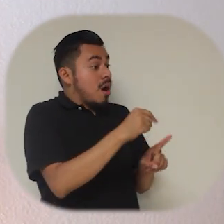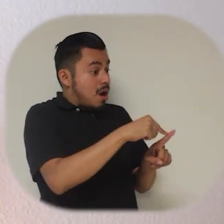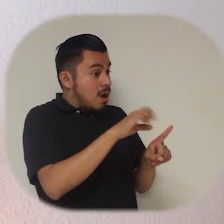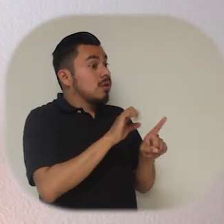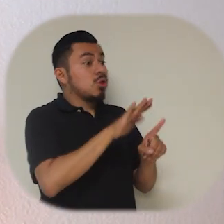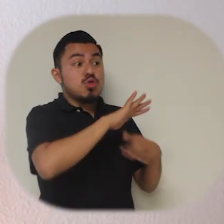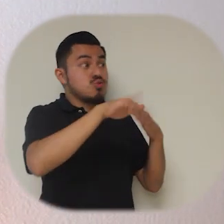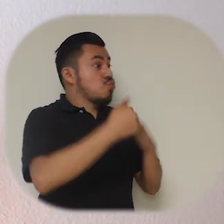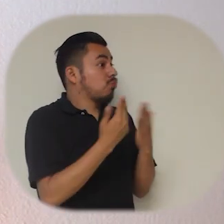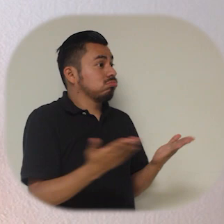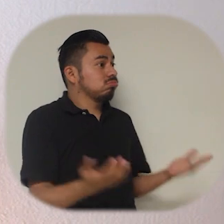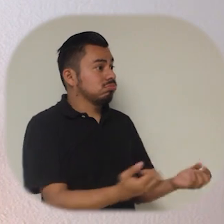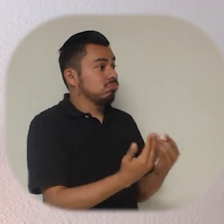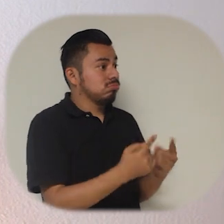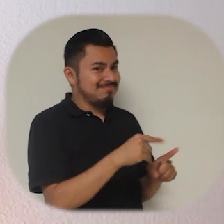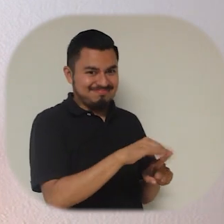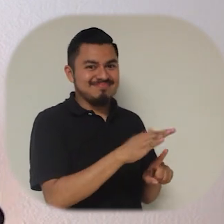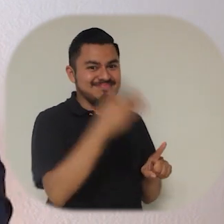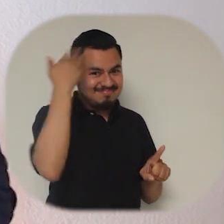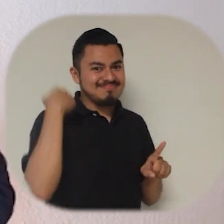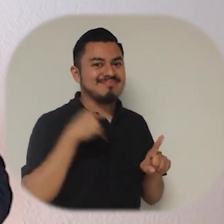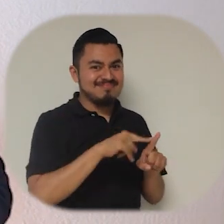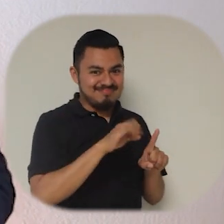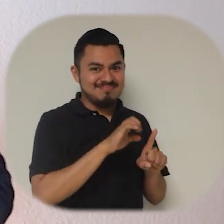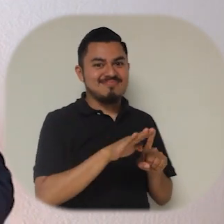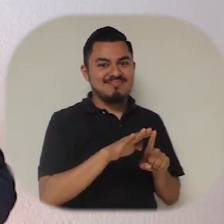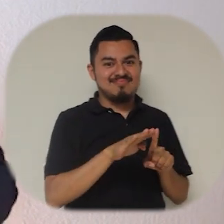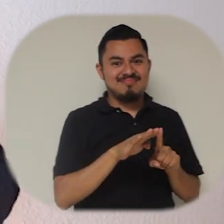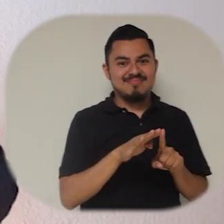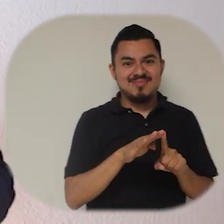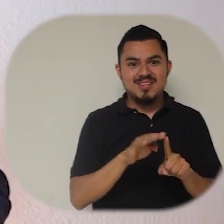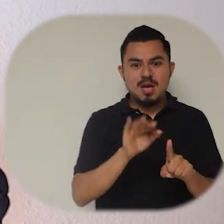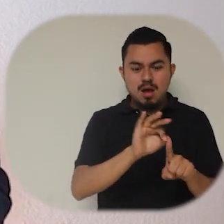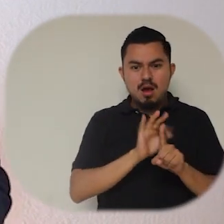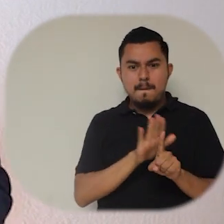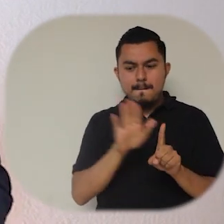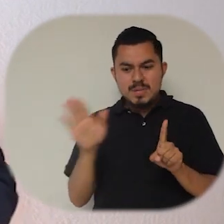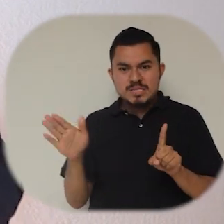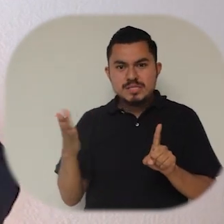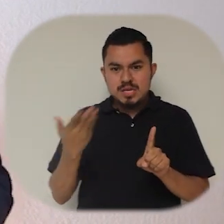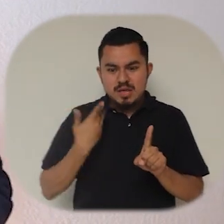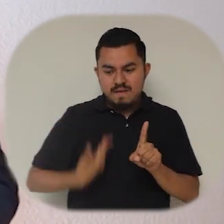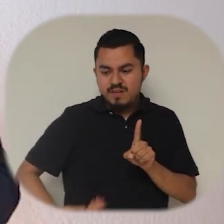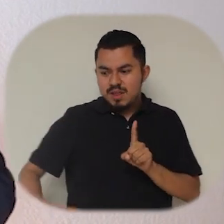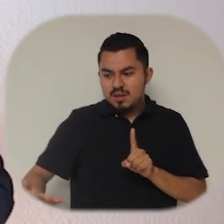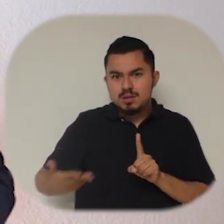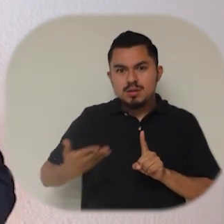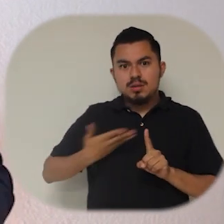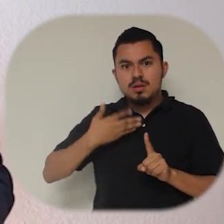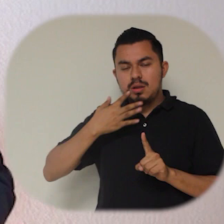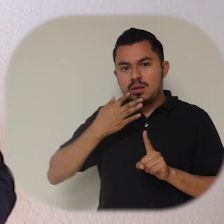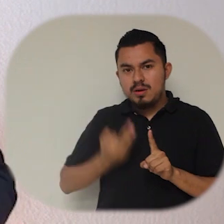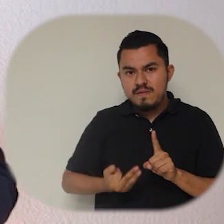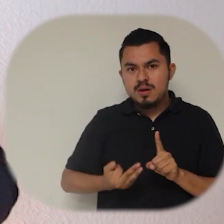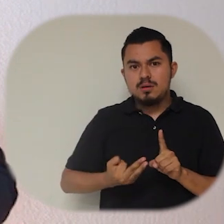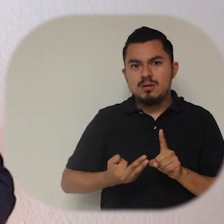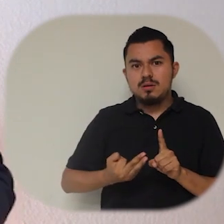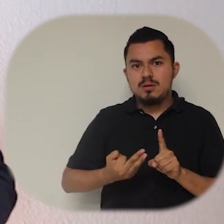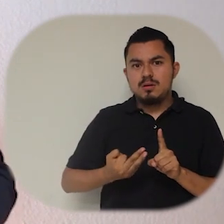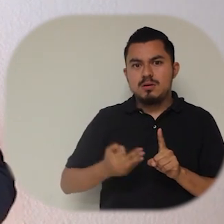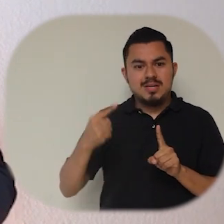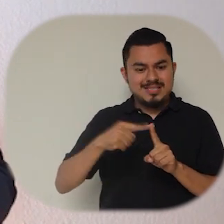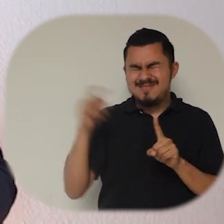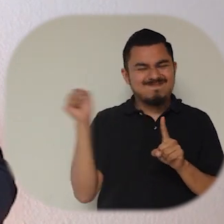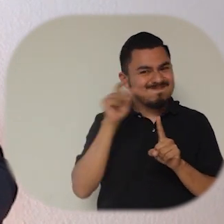declarará todas las cosas. Esto es lo que ella dijo. Y cuando el Mesías viene a nuestra vida de verdad, este